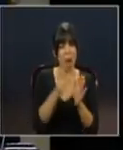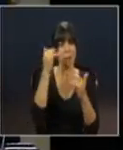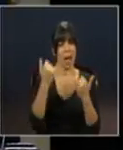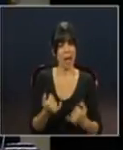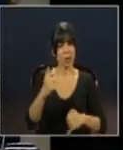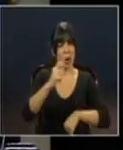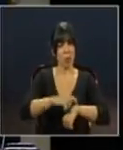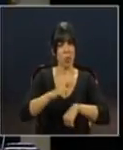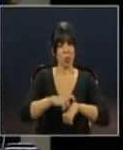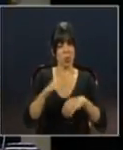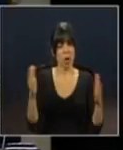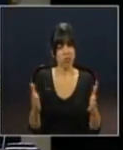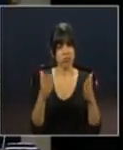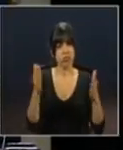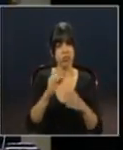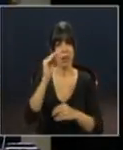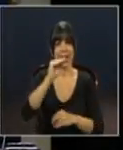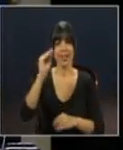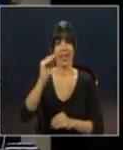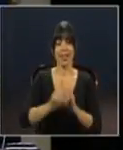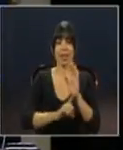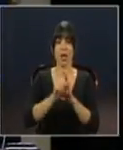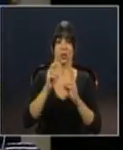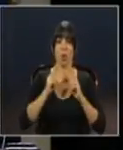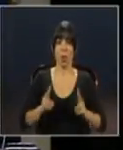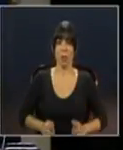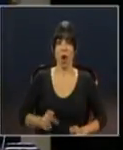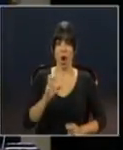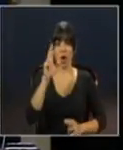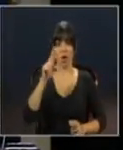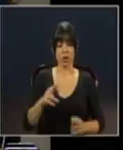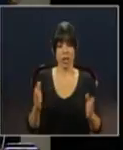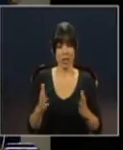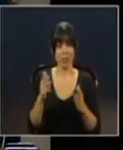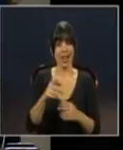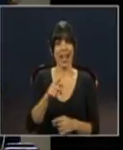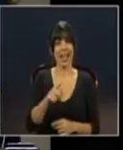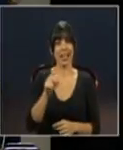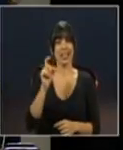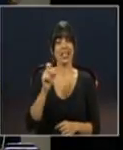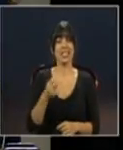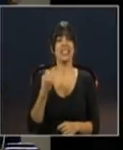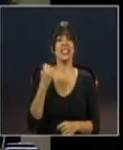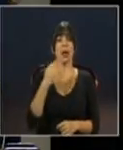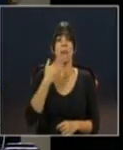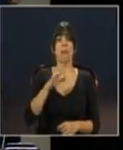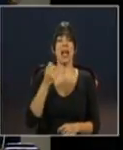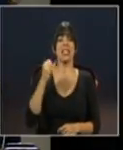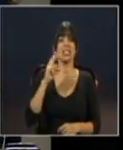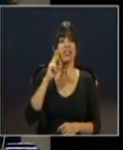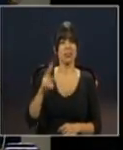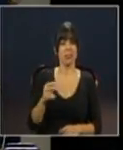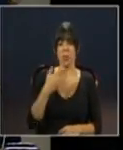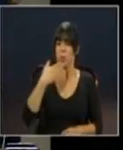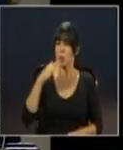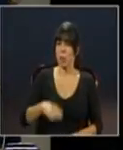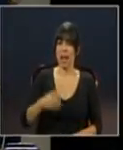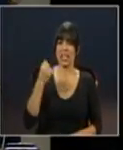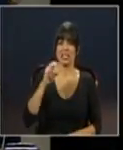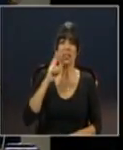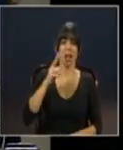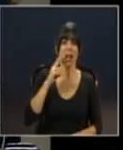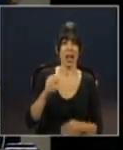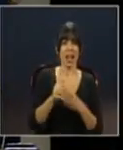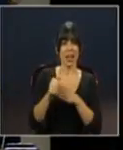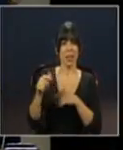mover significativamente los índices de desarrollo humano de Costa Rica es un escenario que diría mal, muy mal, de los